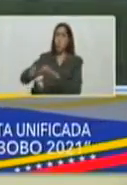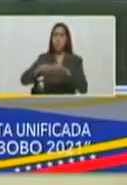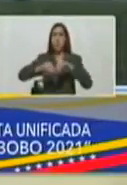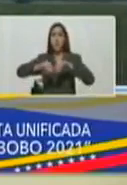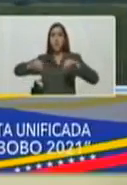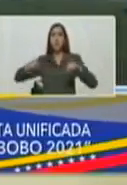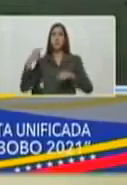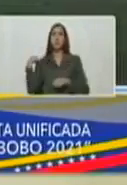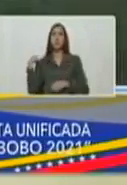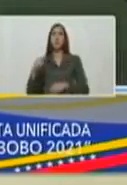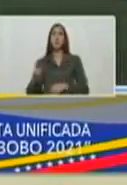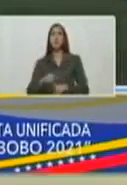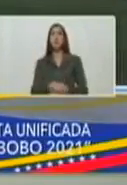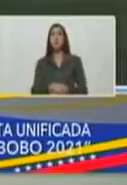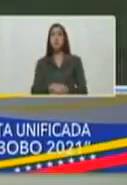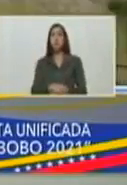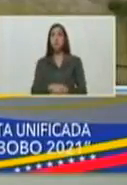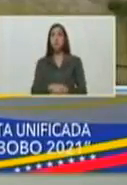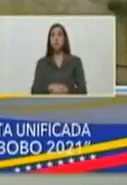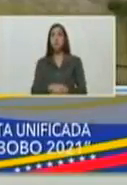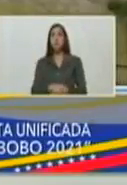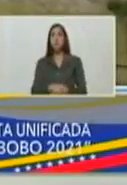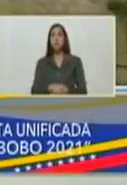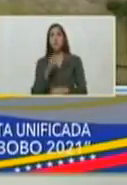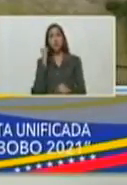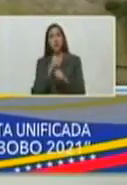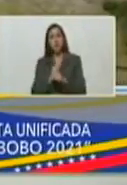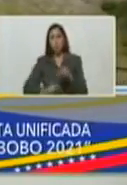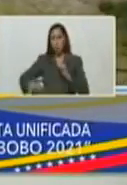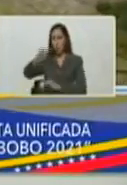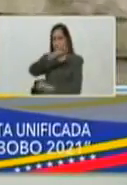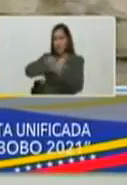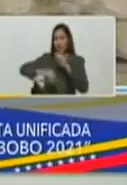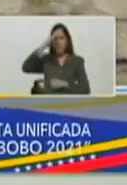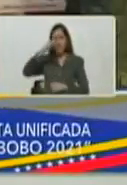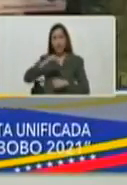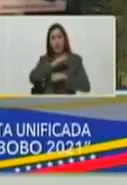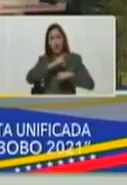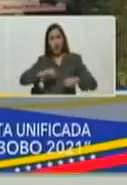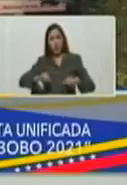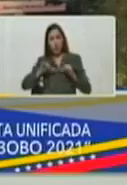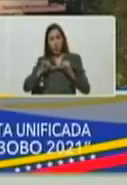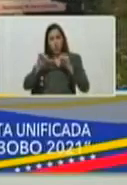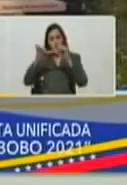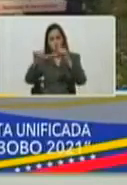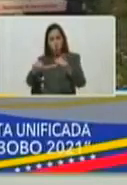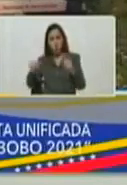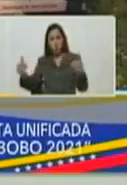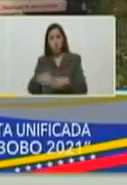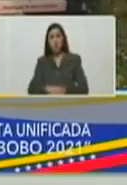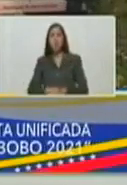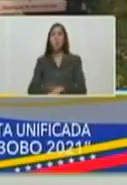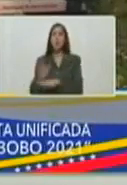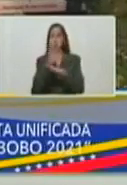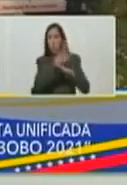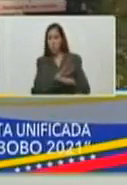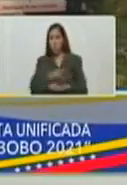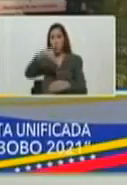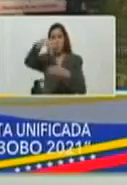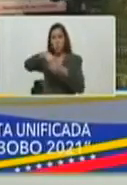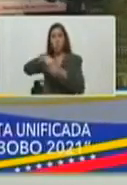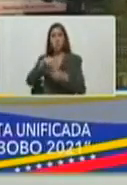tenía. Tareas que van desde la defensa militar y el mantenimiento del orden interno.